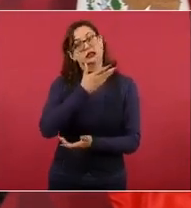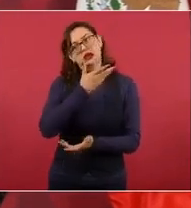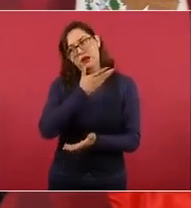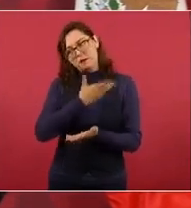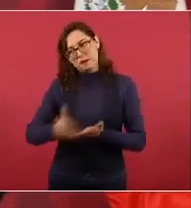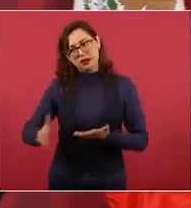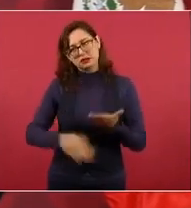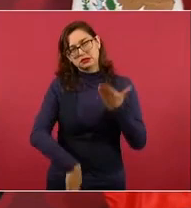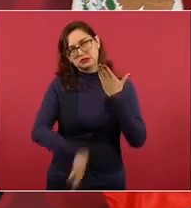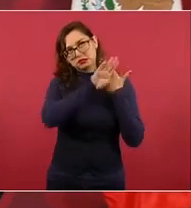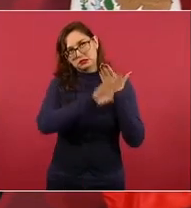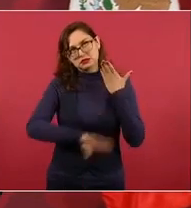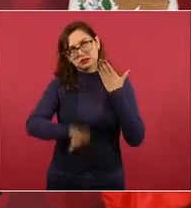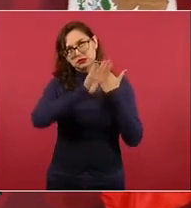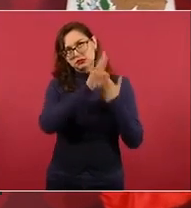mosquitos